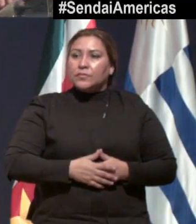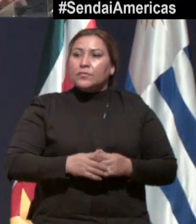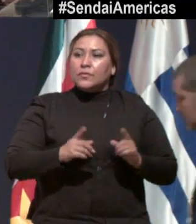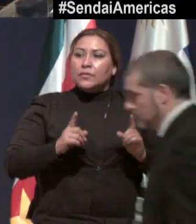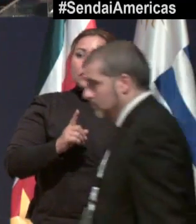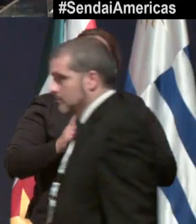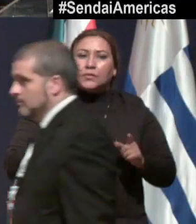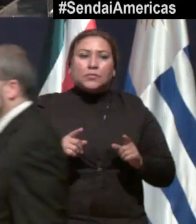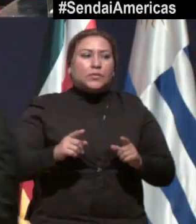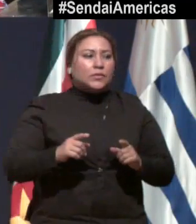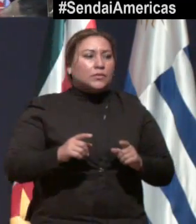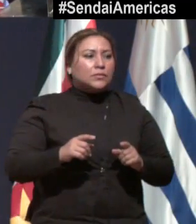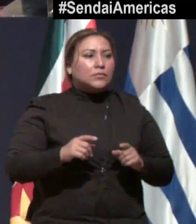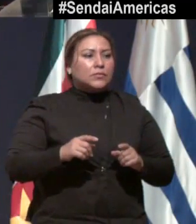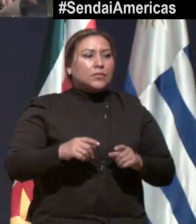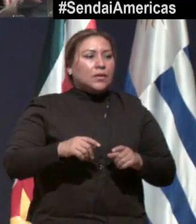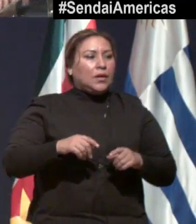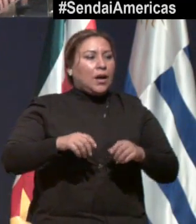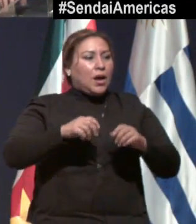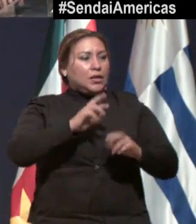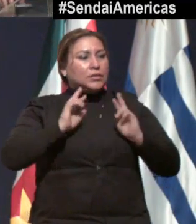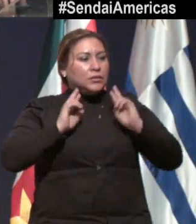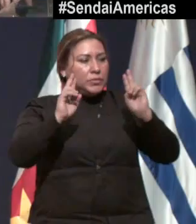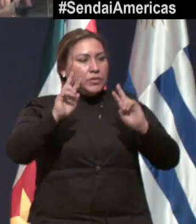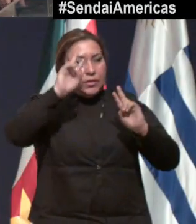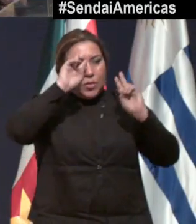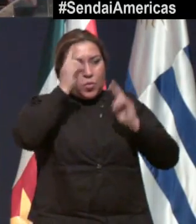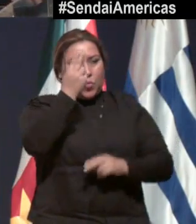de Emergencias del Uruguay.